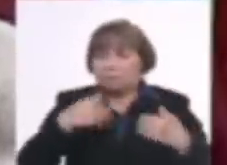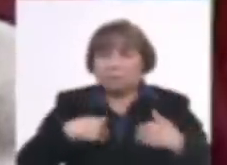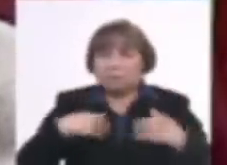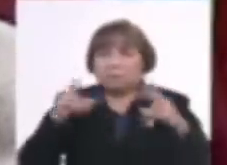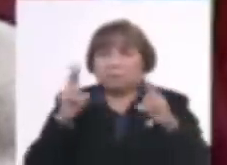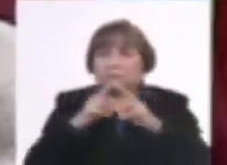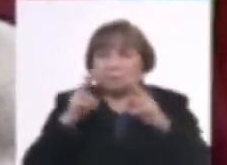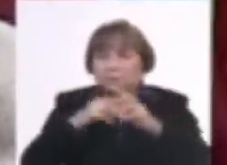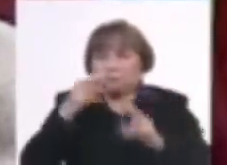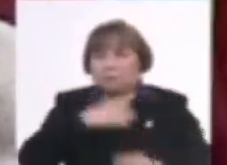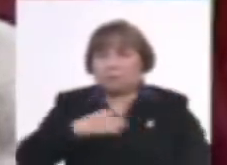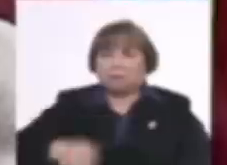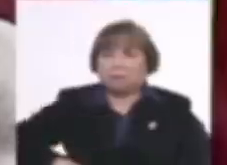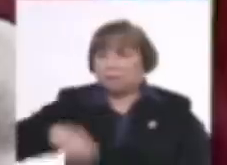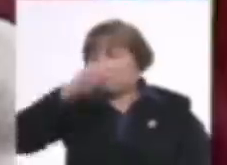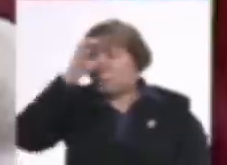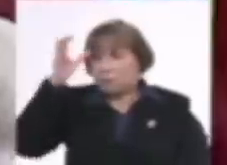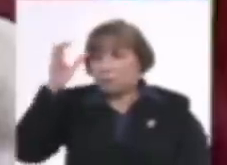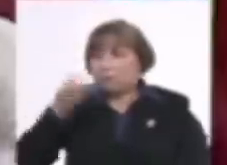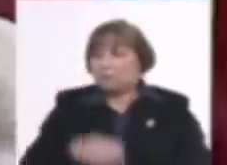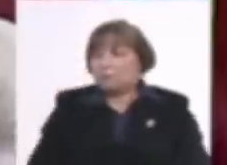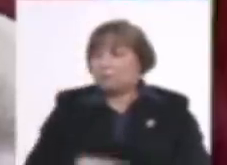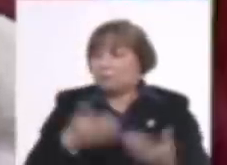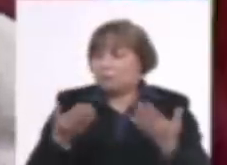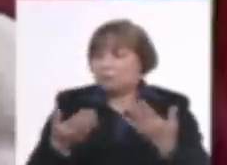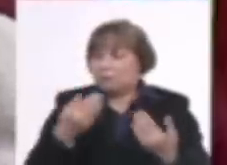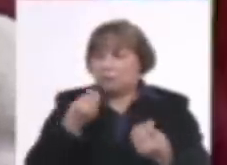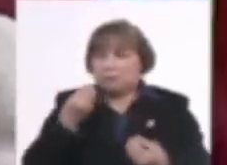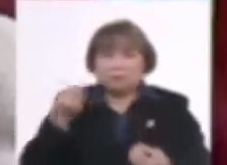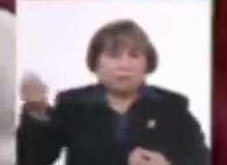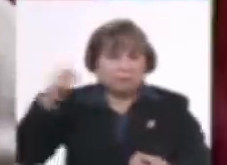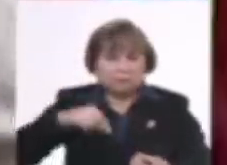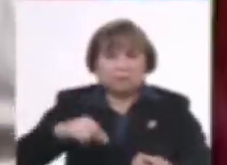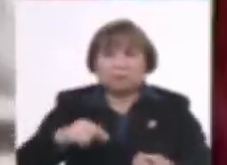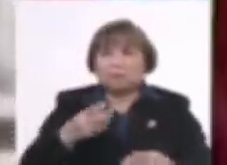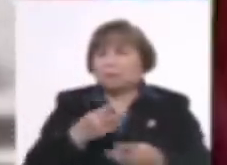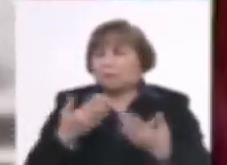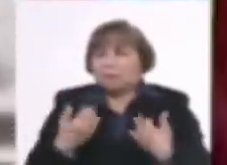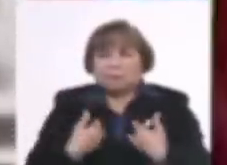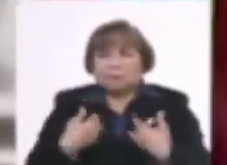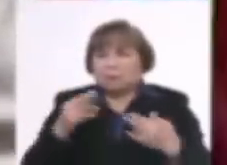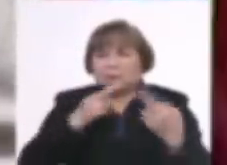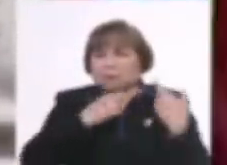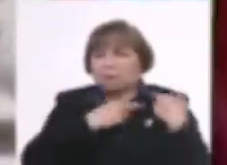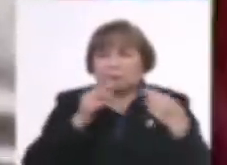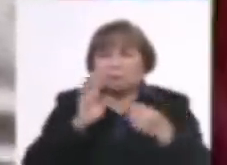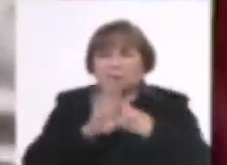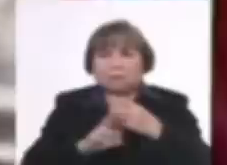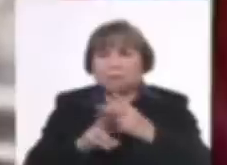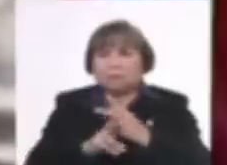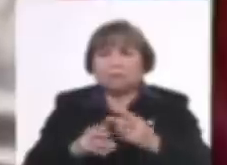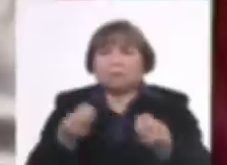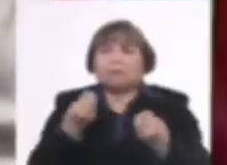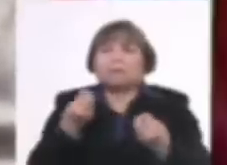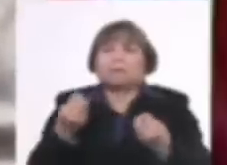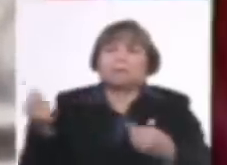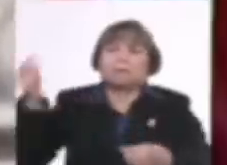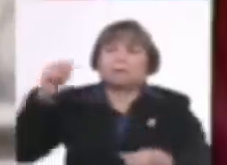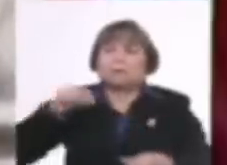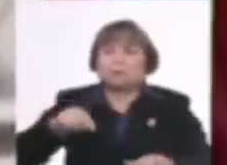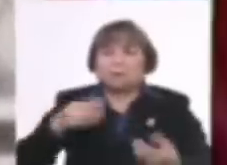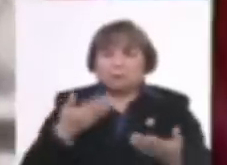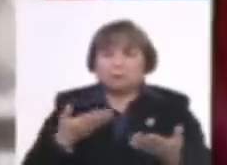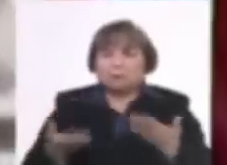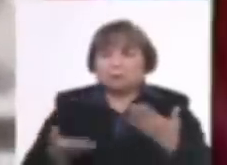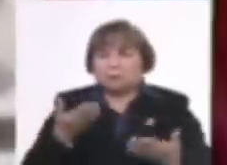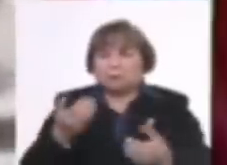la cuñada del presidente. Y me dicen, ¿por qué no vienes con seguridad? Porque no me corresponde. No, yo, ¿por qué tengo que ir?